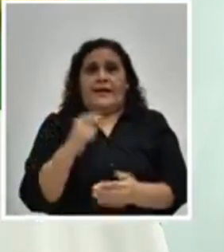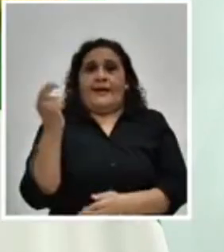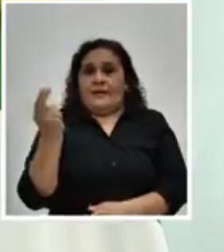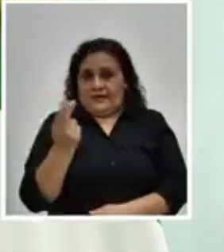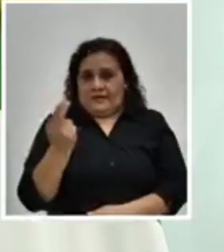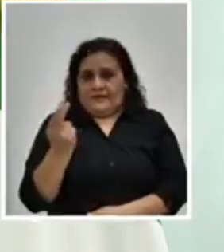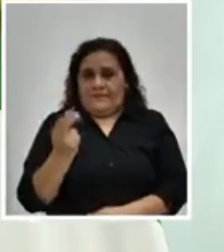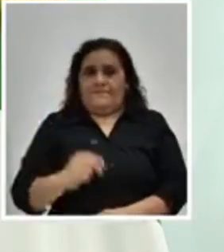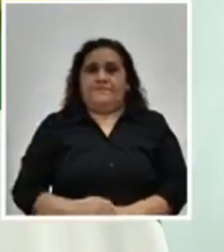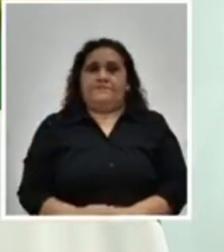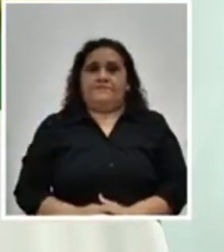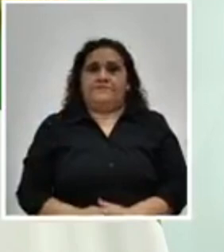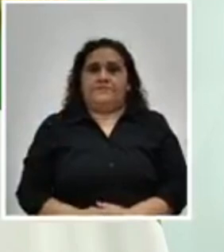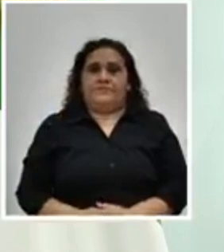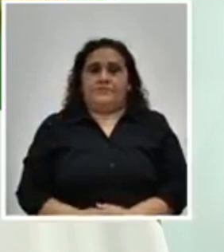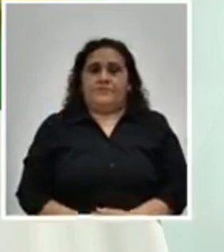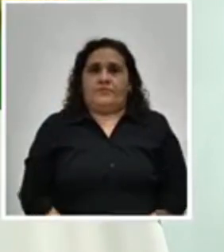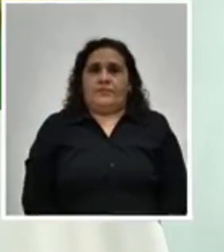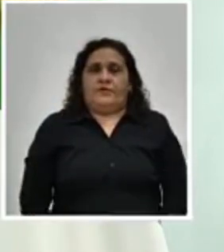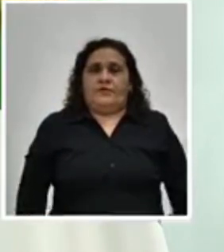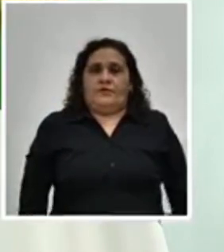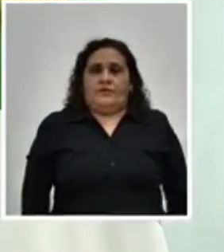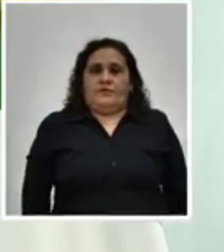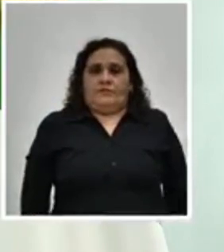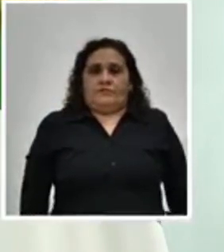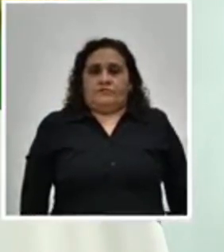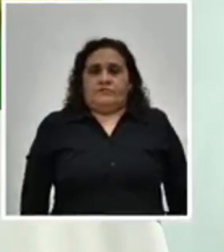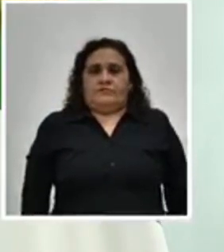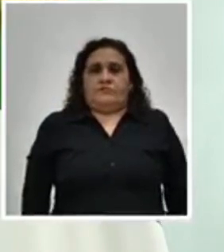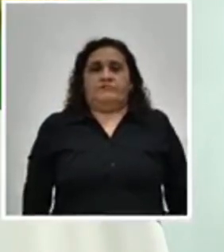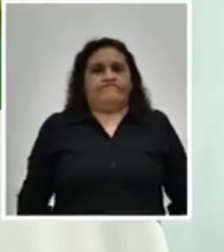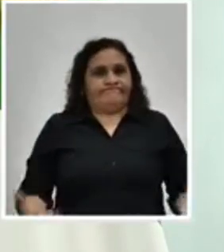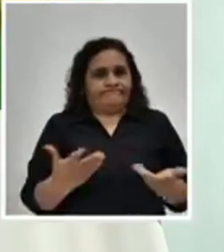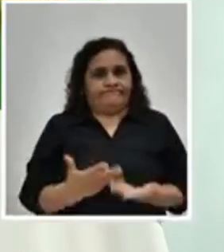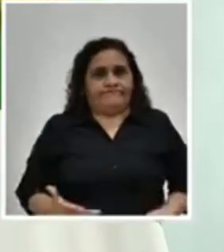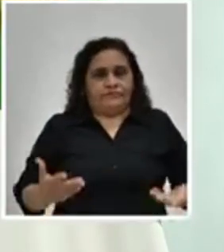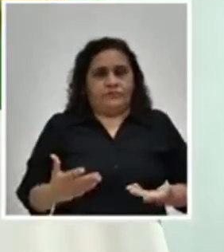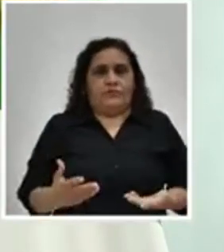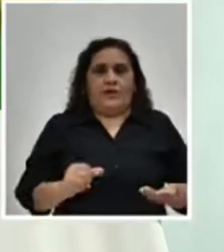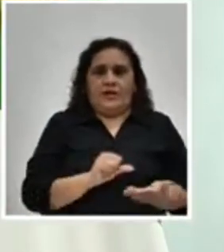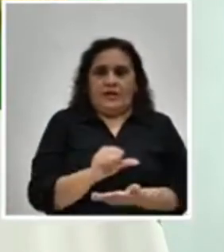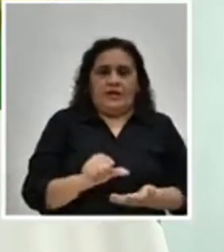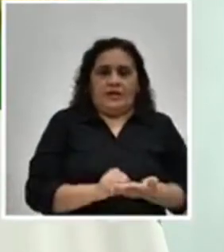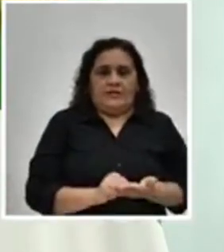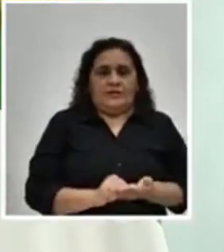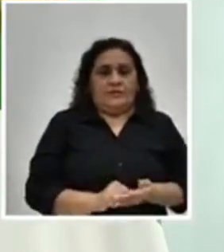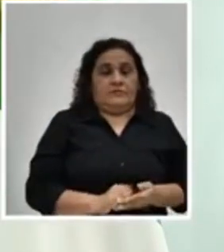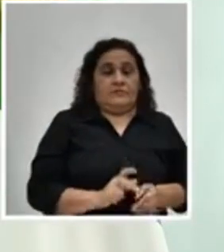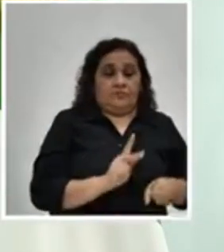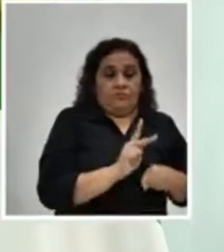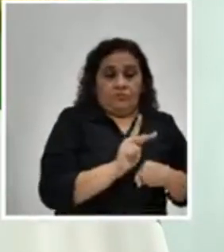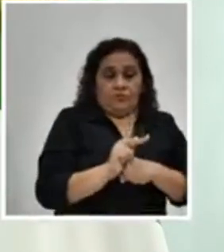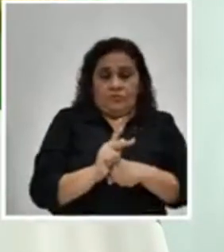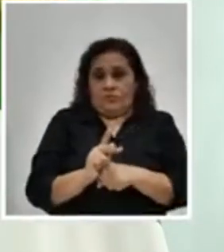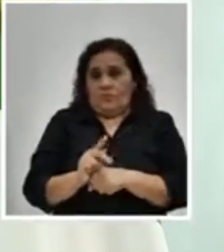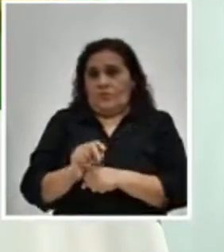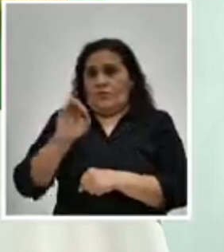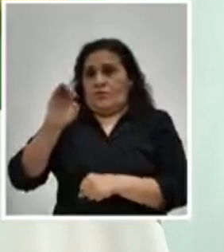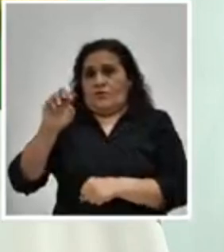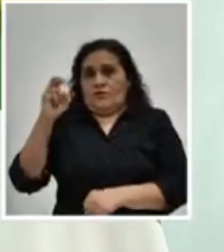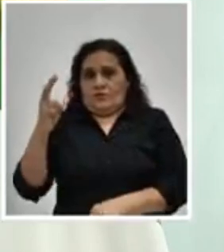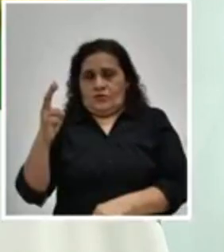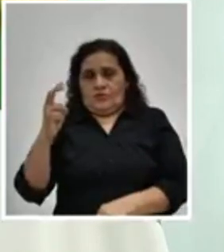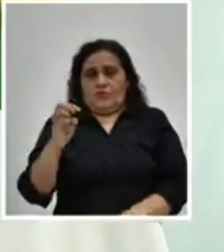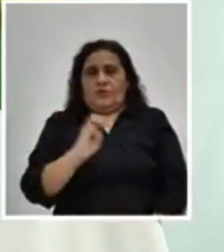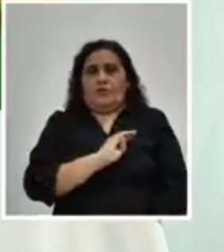municipio. De igual manera, se consolidó el Centro de Monitoreo y Vigilancia C2 del